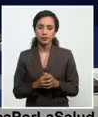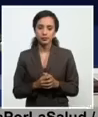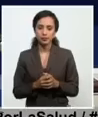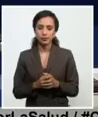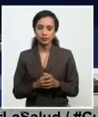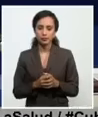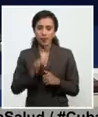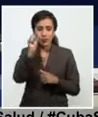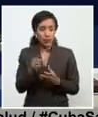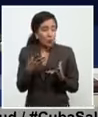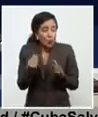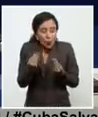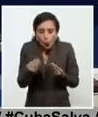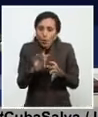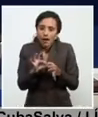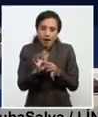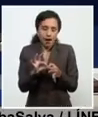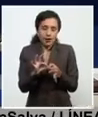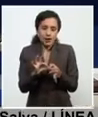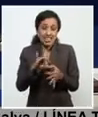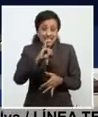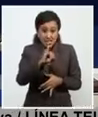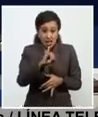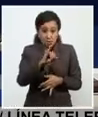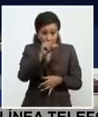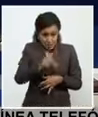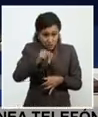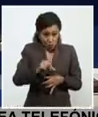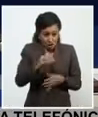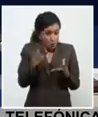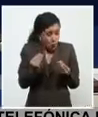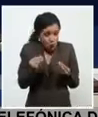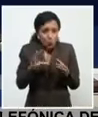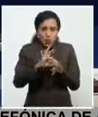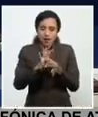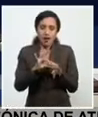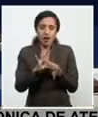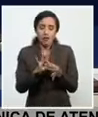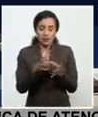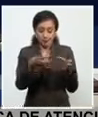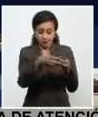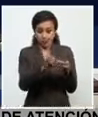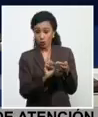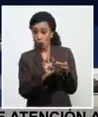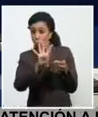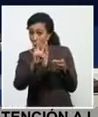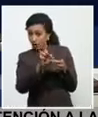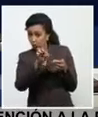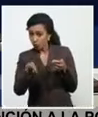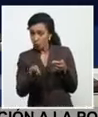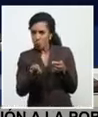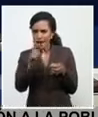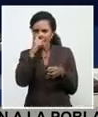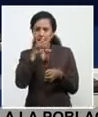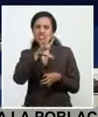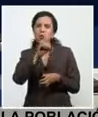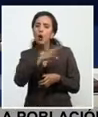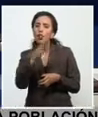críticos, de los 6 pacientes críticos, 4 están en el grupo de edad de 50 a 59 años